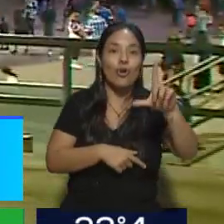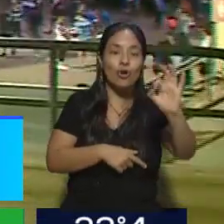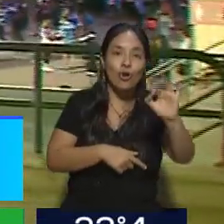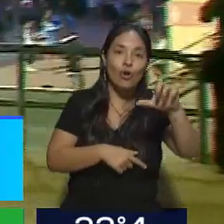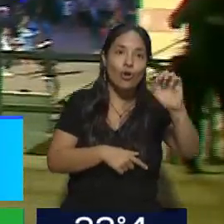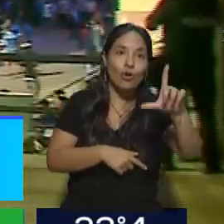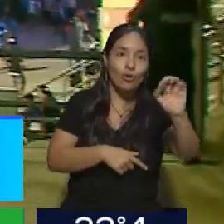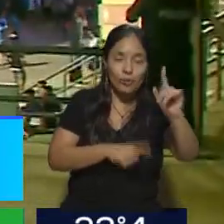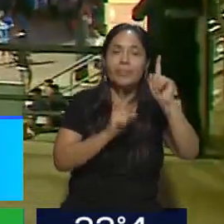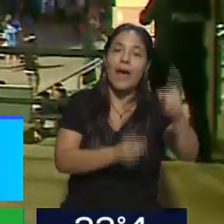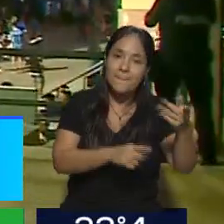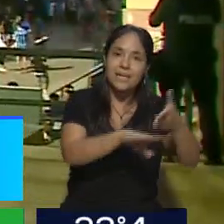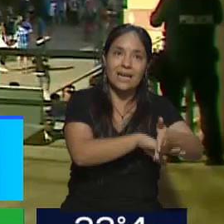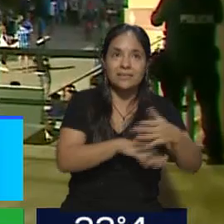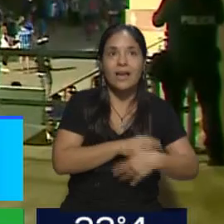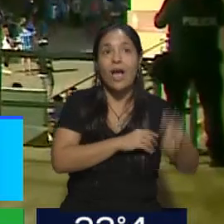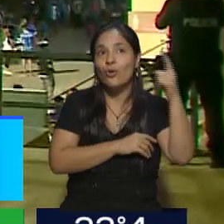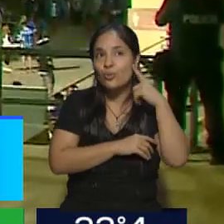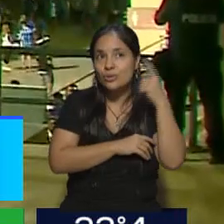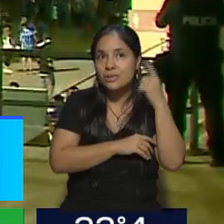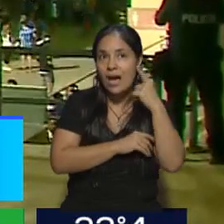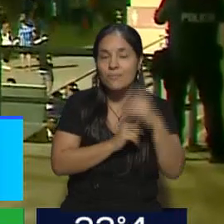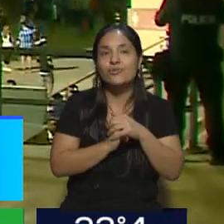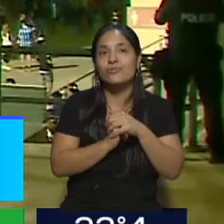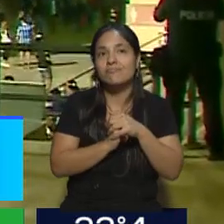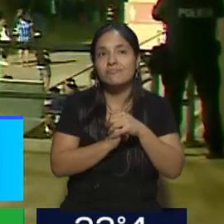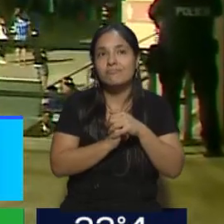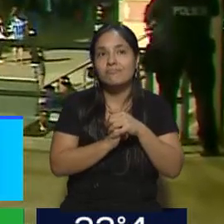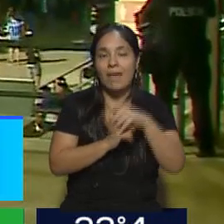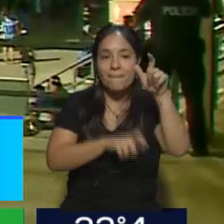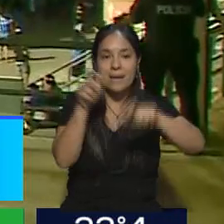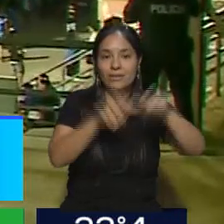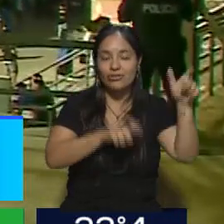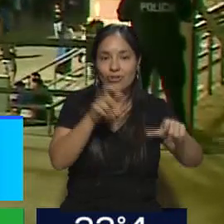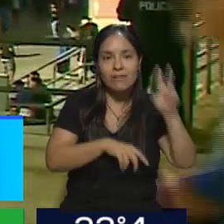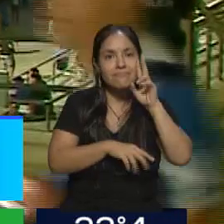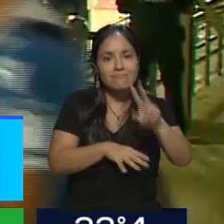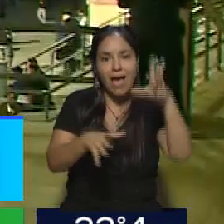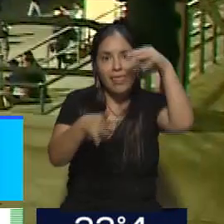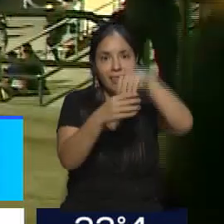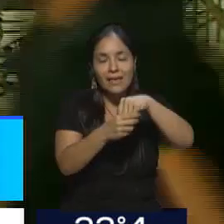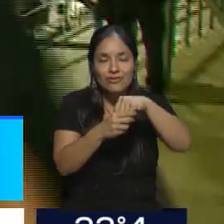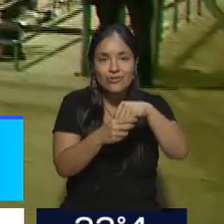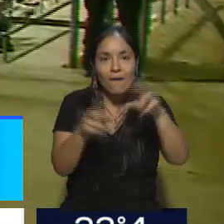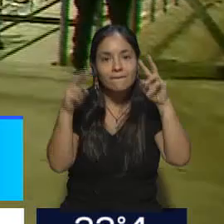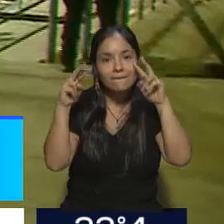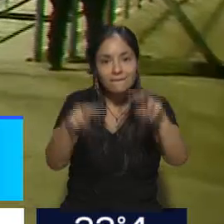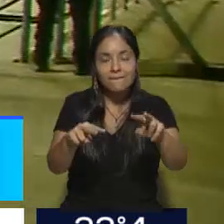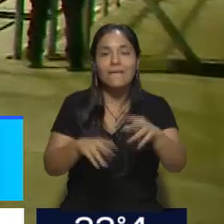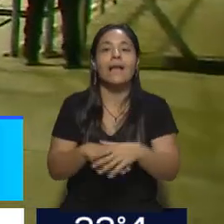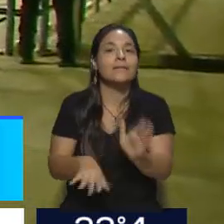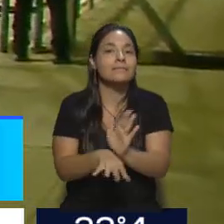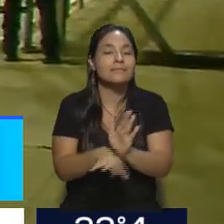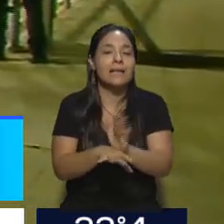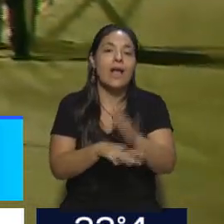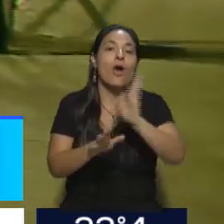estadio nosotros estamos escuchando lo que la gente está viendo adentro. Significa de que ya están entrando en